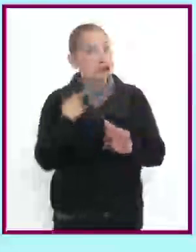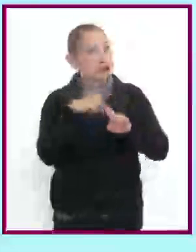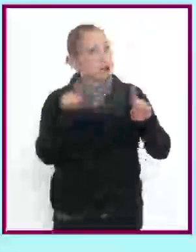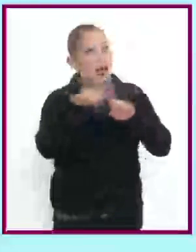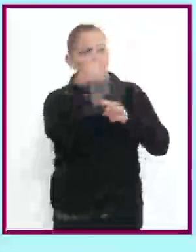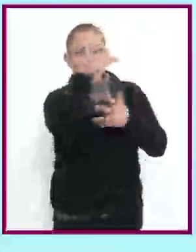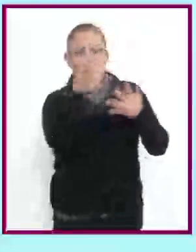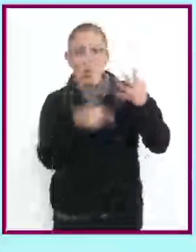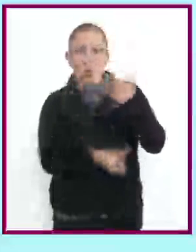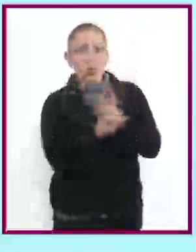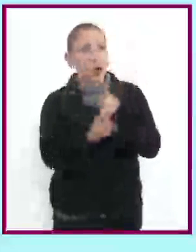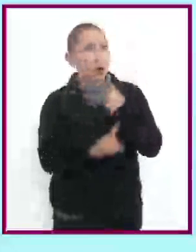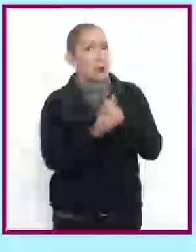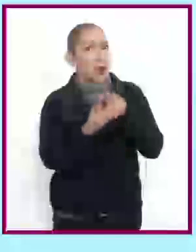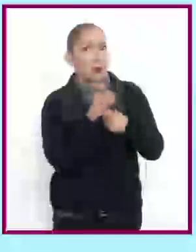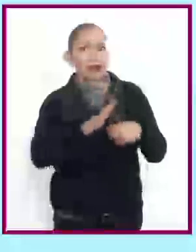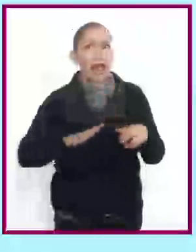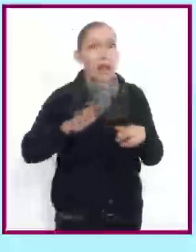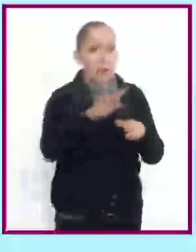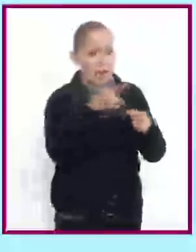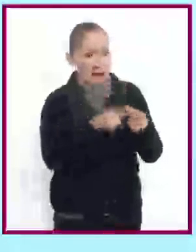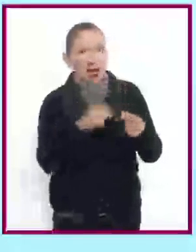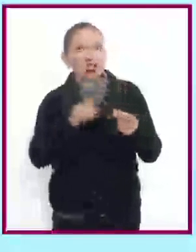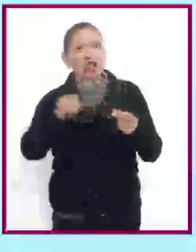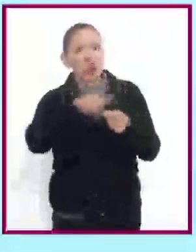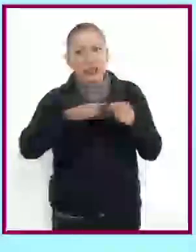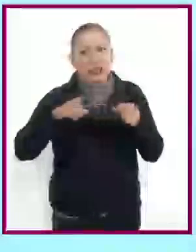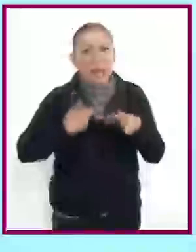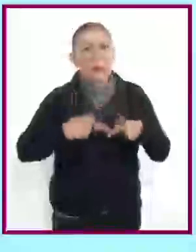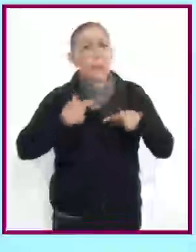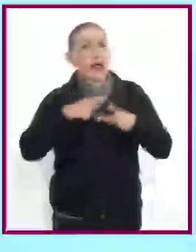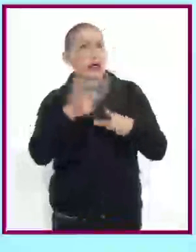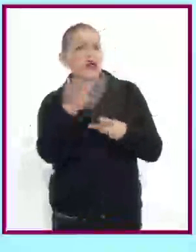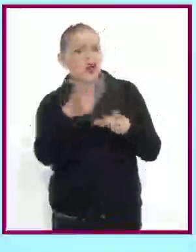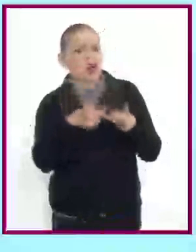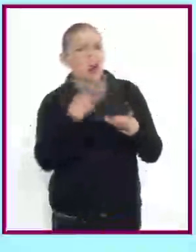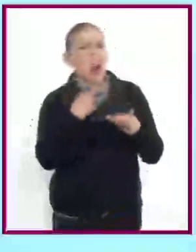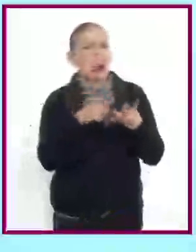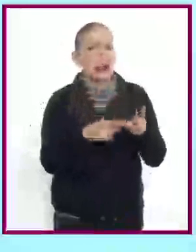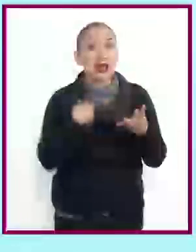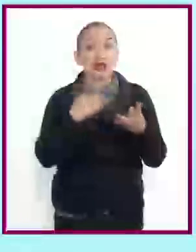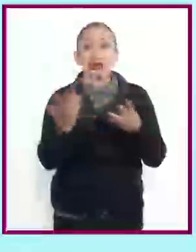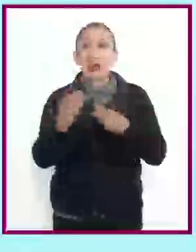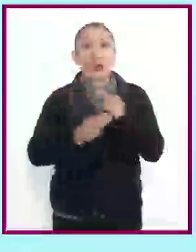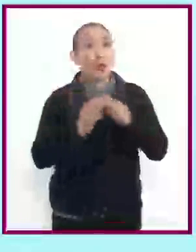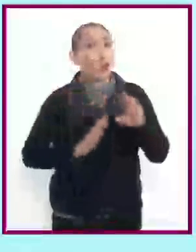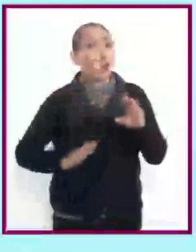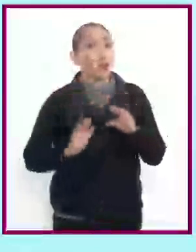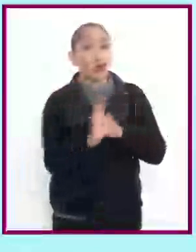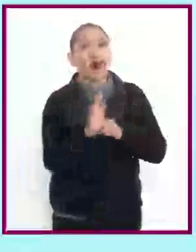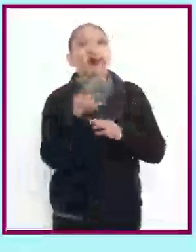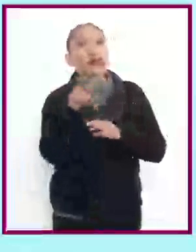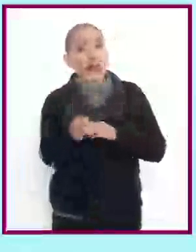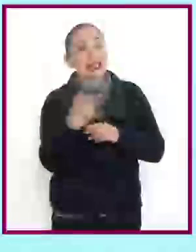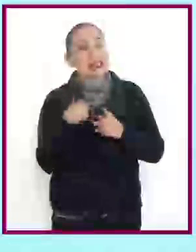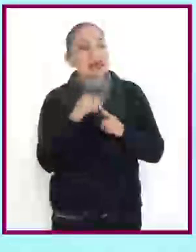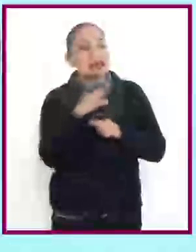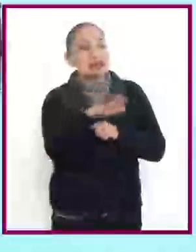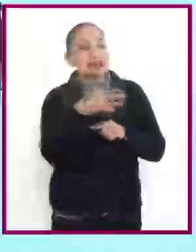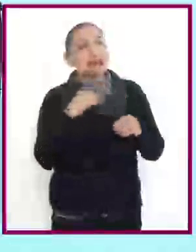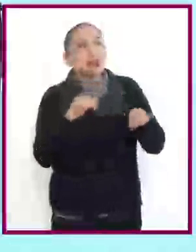lo que piensen. Gracias, Trali. De nada. Adiós a todos. Nos vemos. Bueno, pues espero les haya gustado. Nos vemos en el siguiente